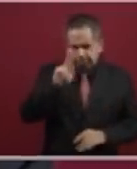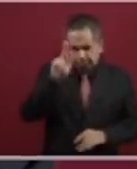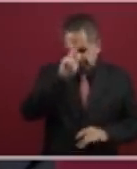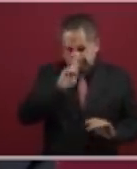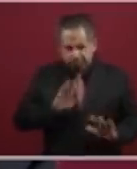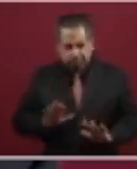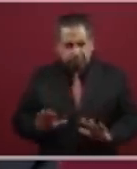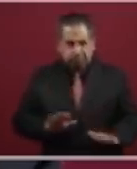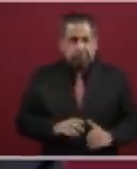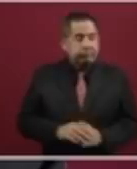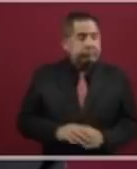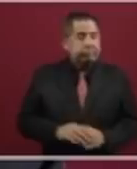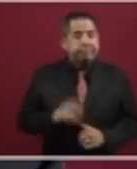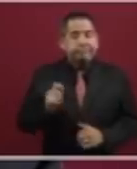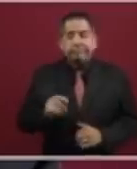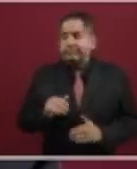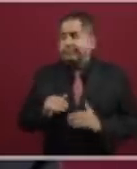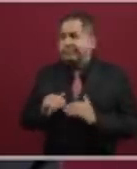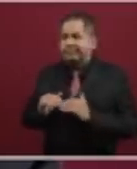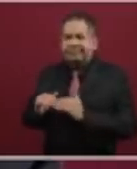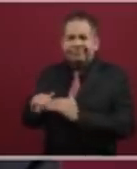Y por unanimidad,